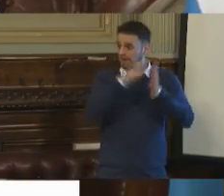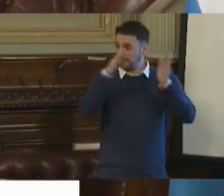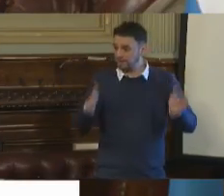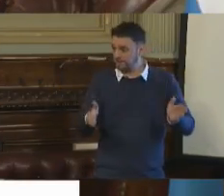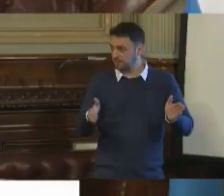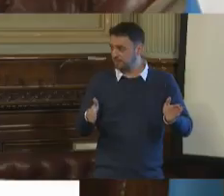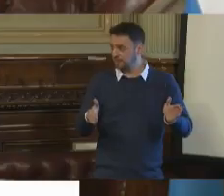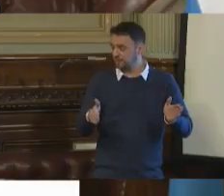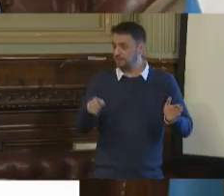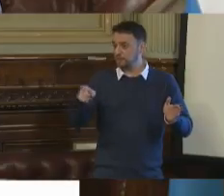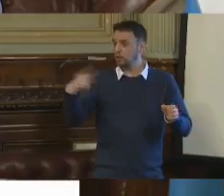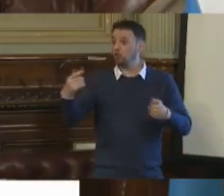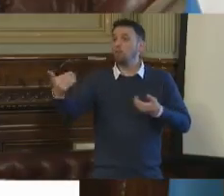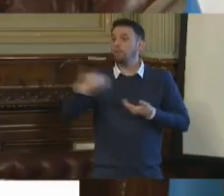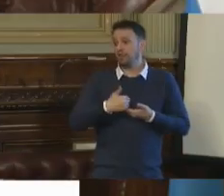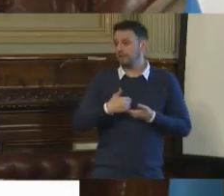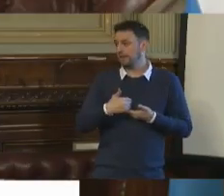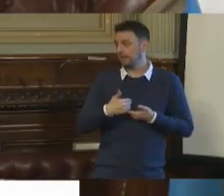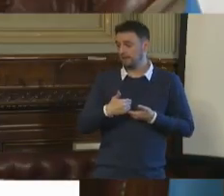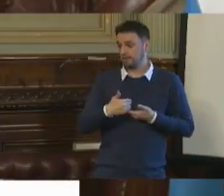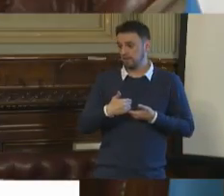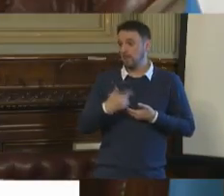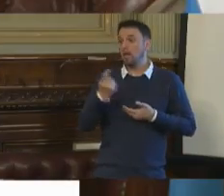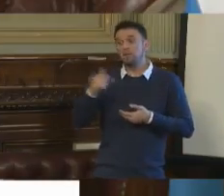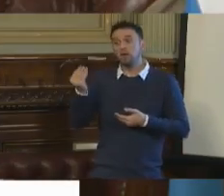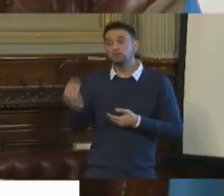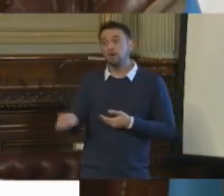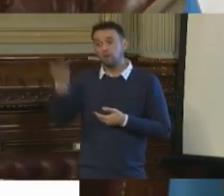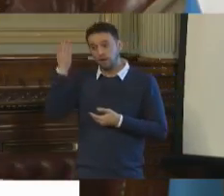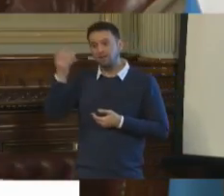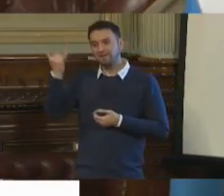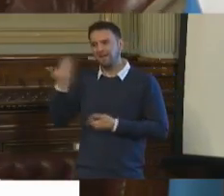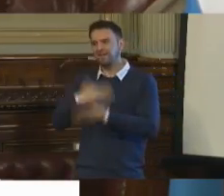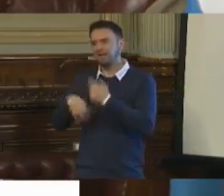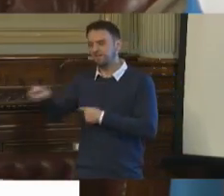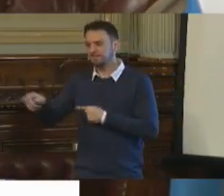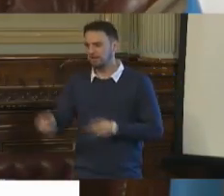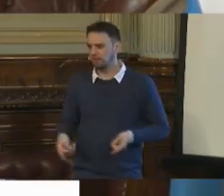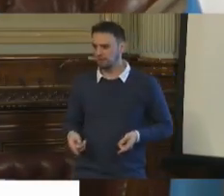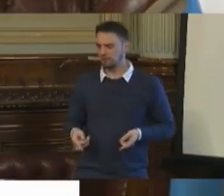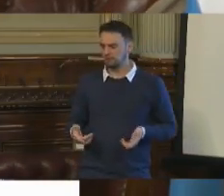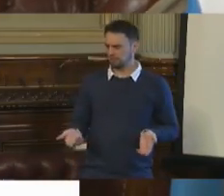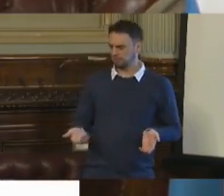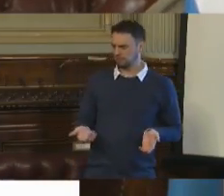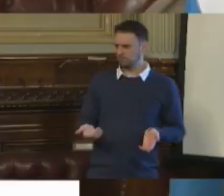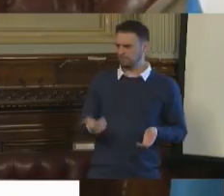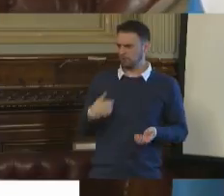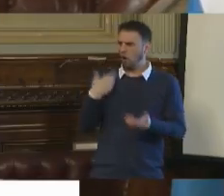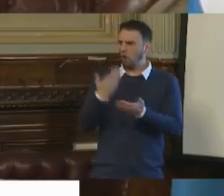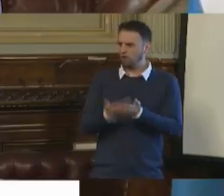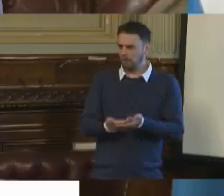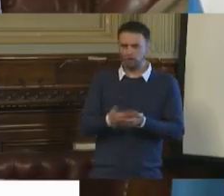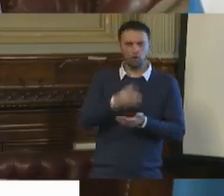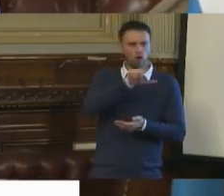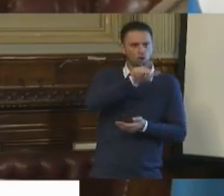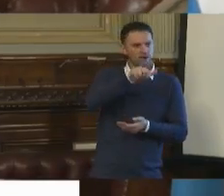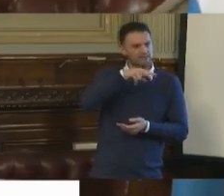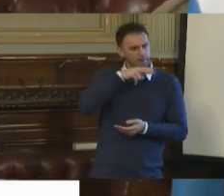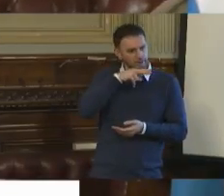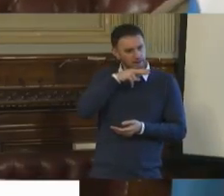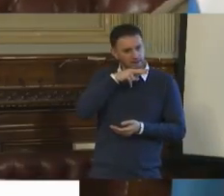a los que no va a poder acudir pero los sábados a la mañana tengo un curso para personas con discapacidad a las 8